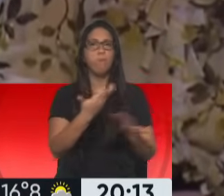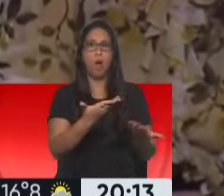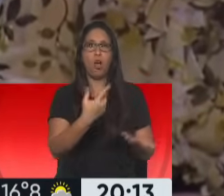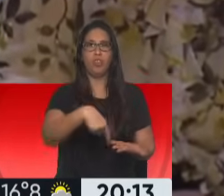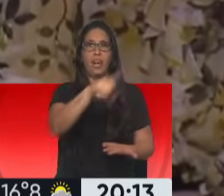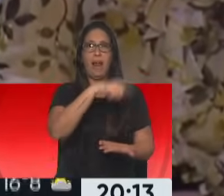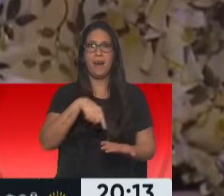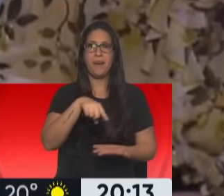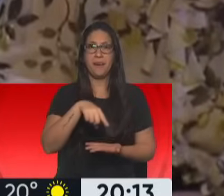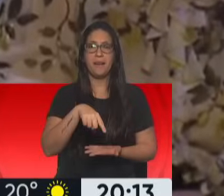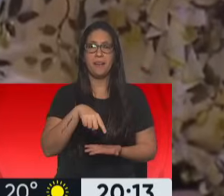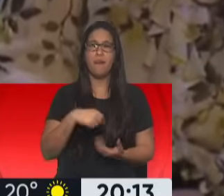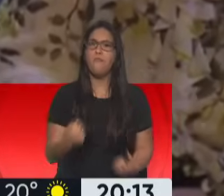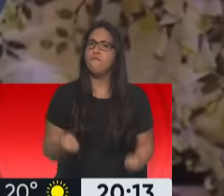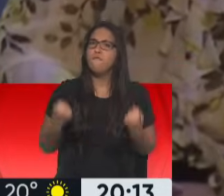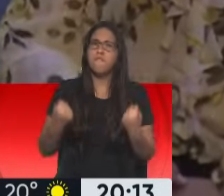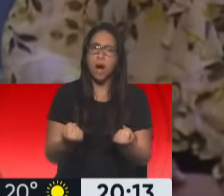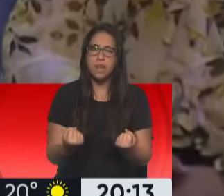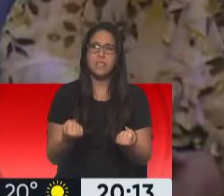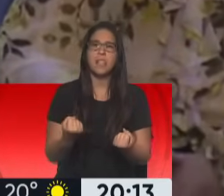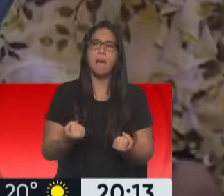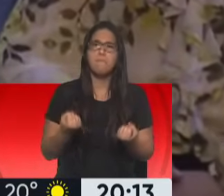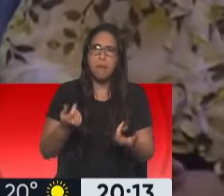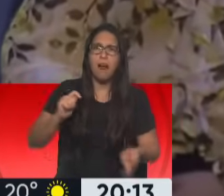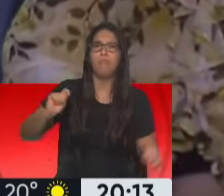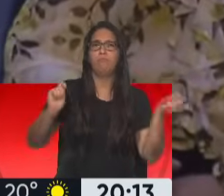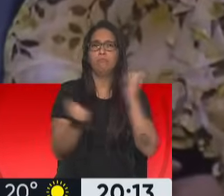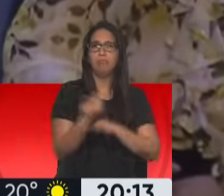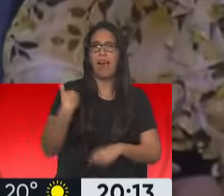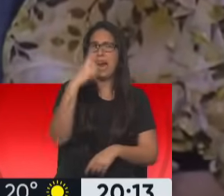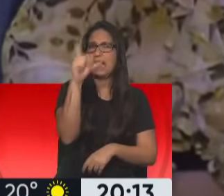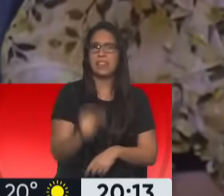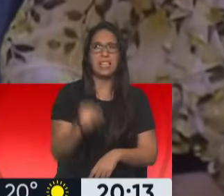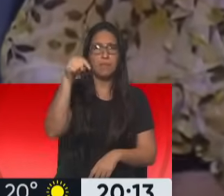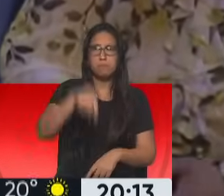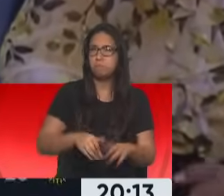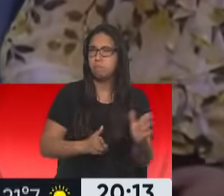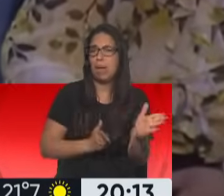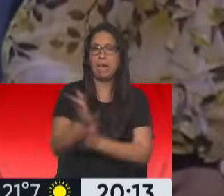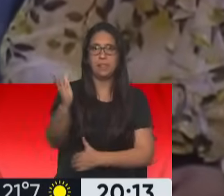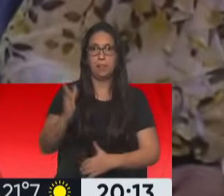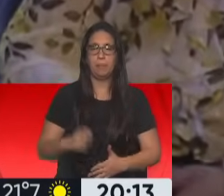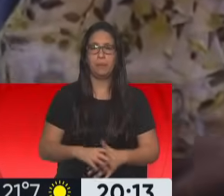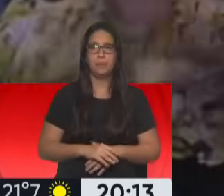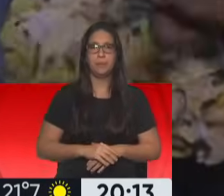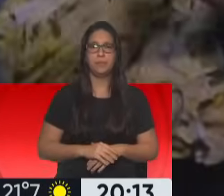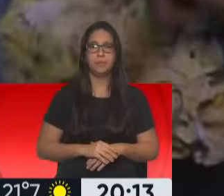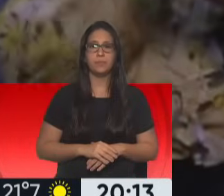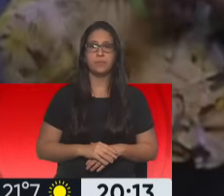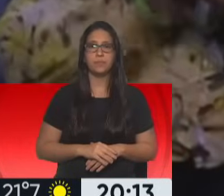de la libertad las fuerzas y las armas para cambiar el país de una vez por todas.